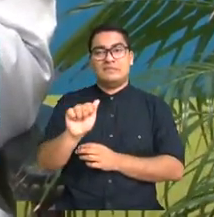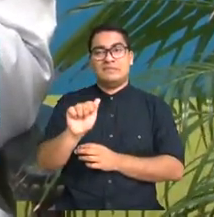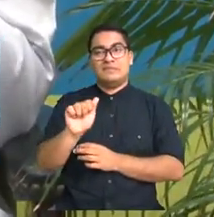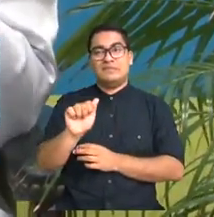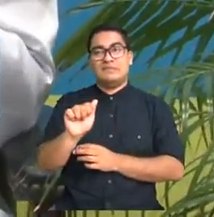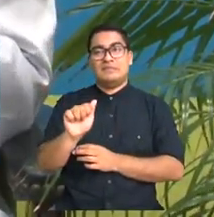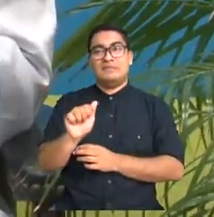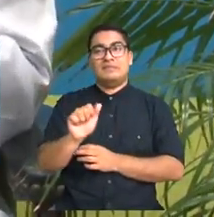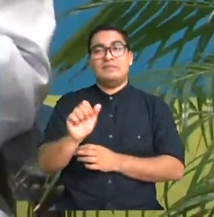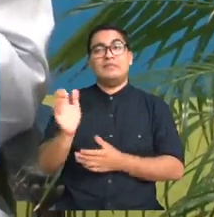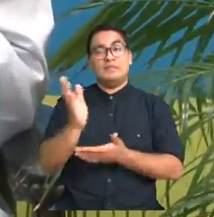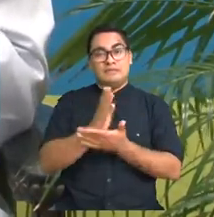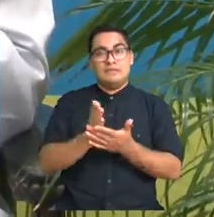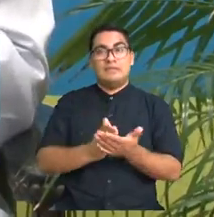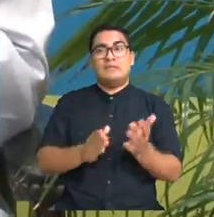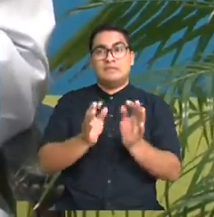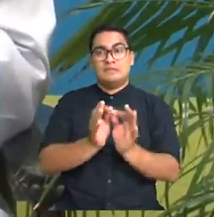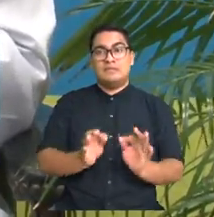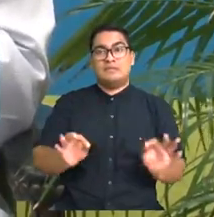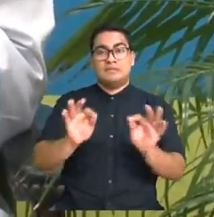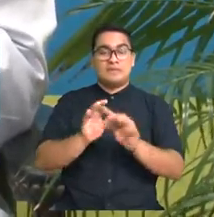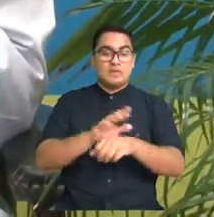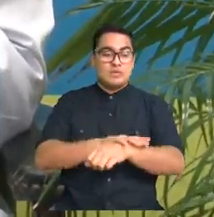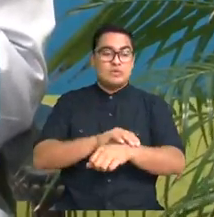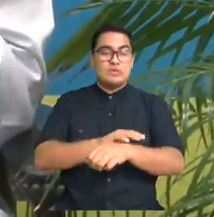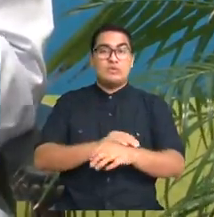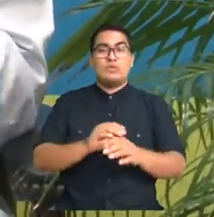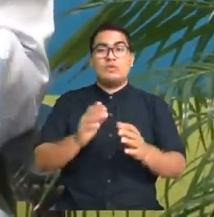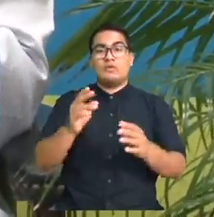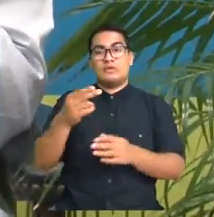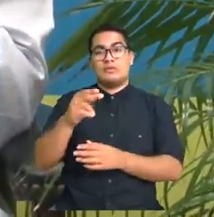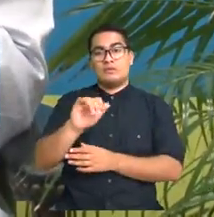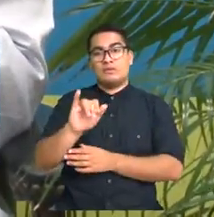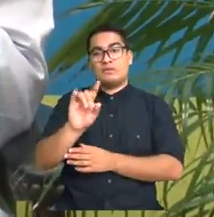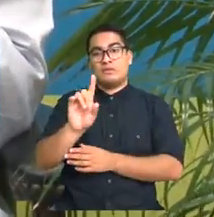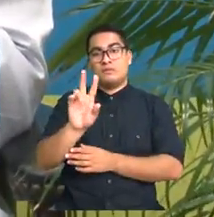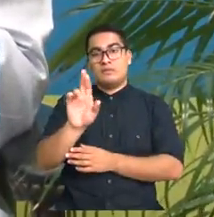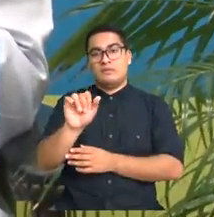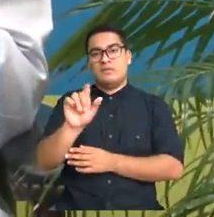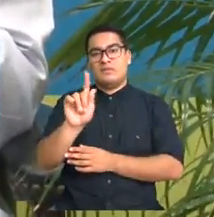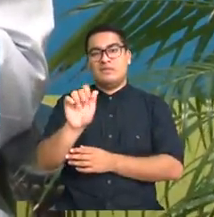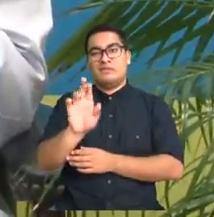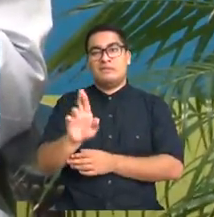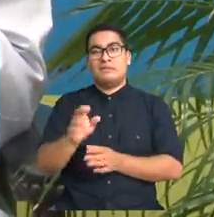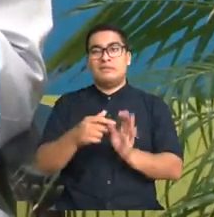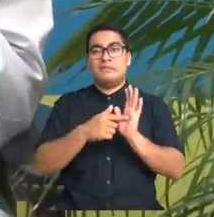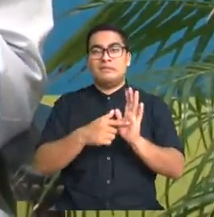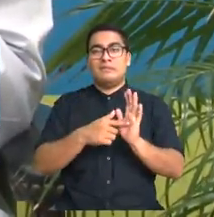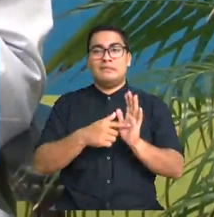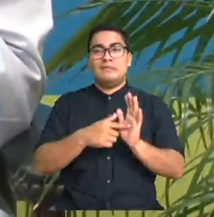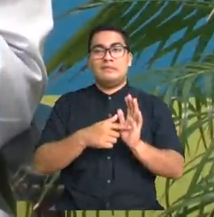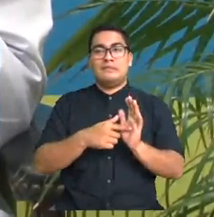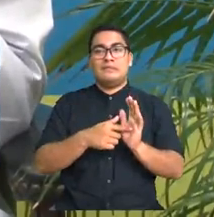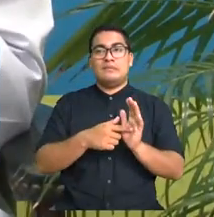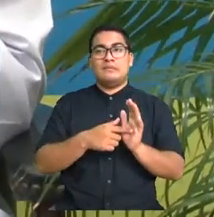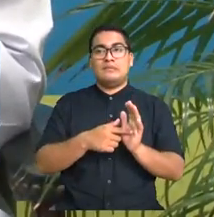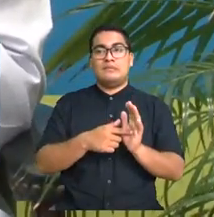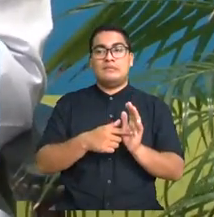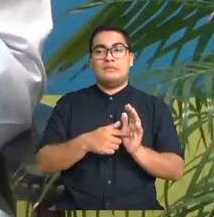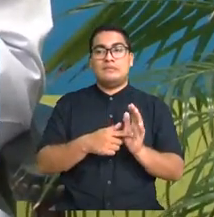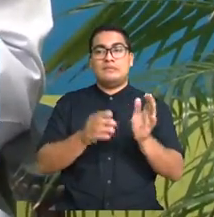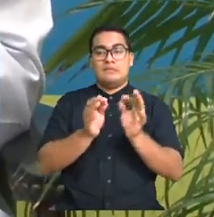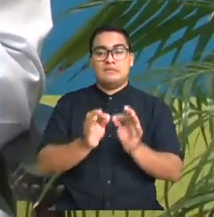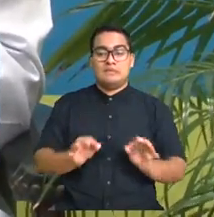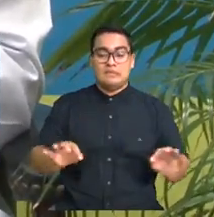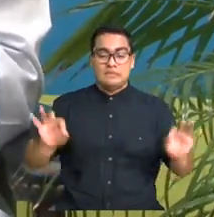casos sí es rehidratar la piel. De lo contrario, solamente vamos a estar poniendo un